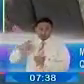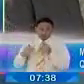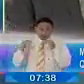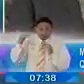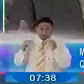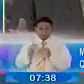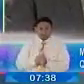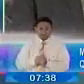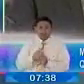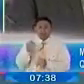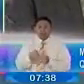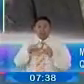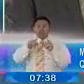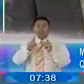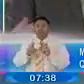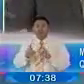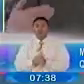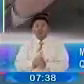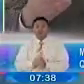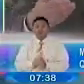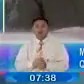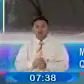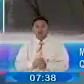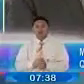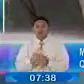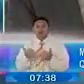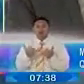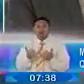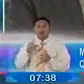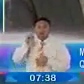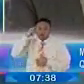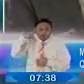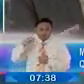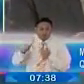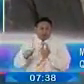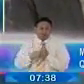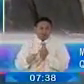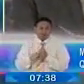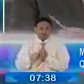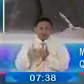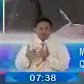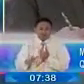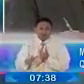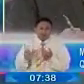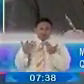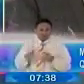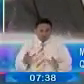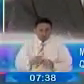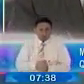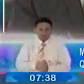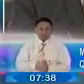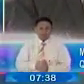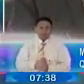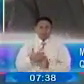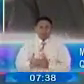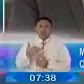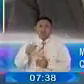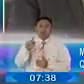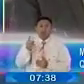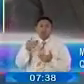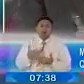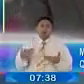equilibrada. Finalmente, ministro, ya estamos en la parte final de este gobierno, ya quedan muy poquitos meses. ¿Qué es lo que se va a priorizar en